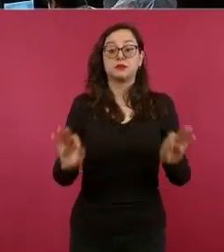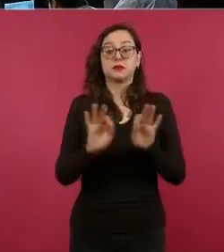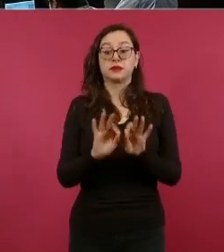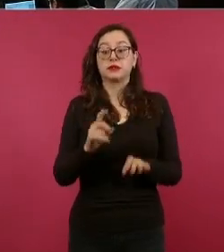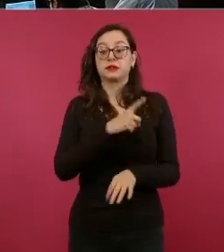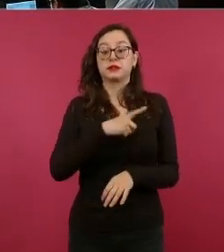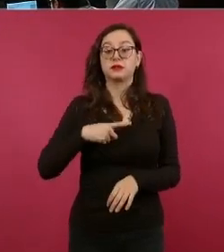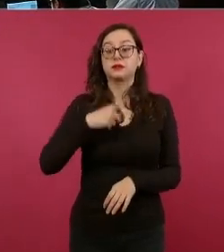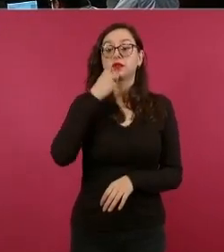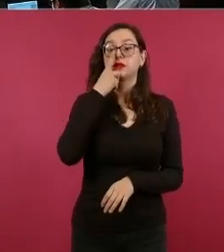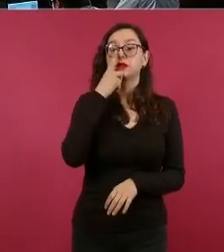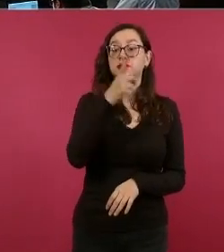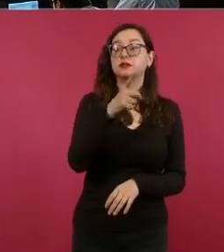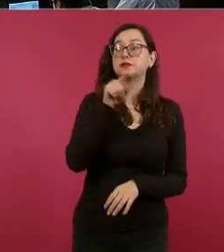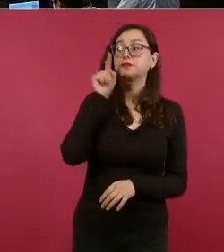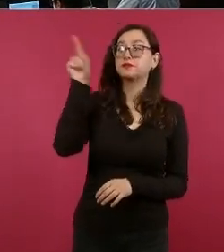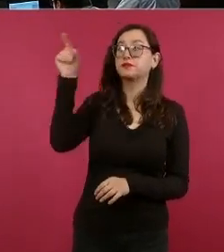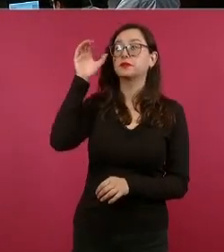nos ayudó